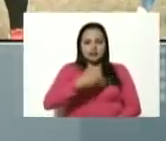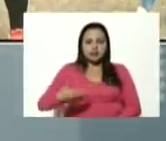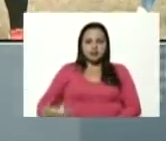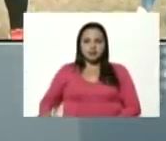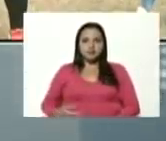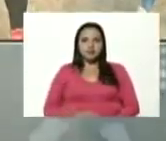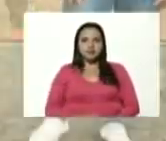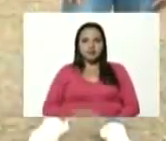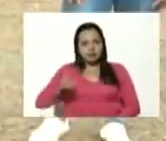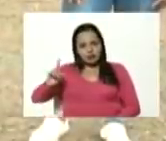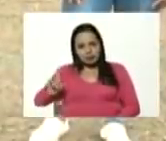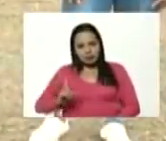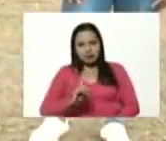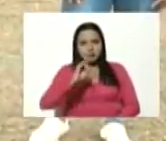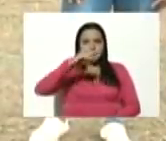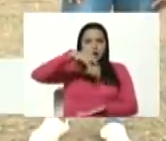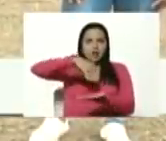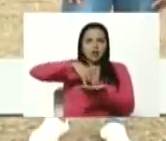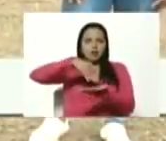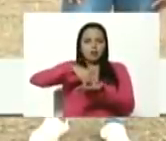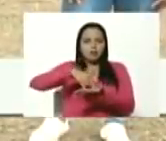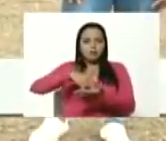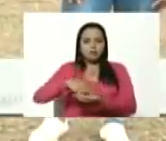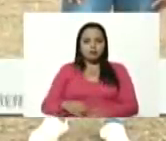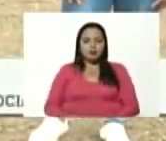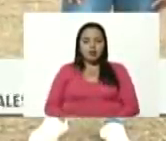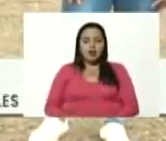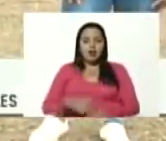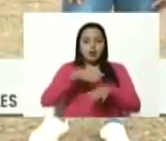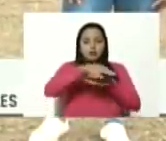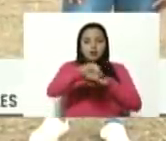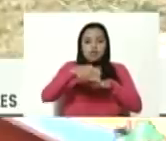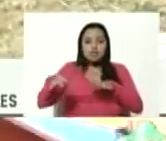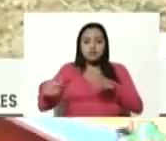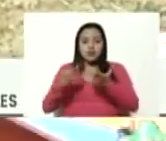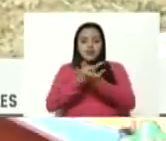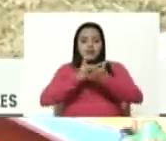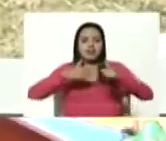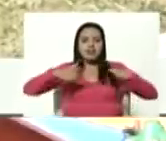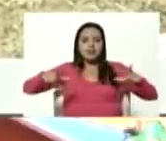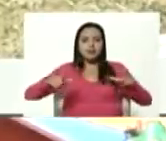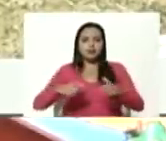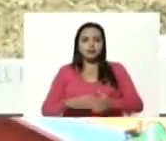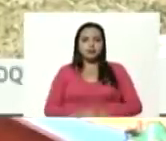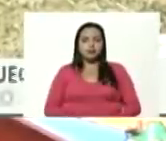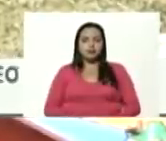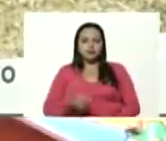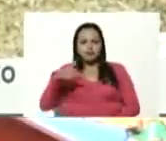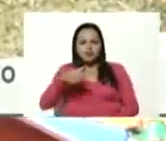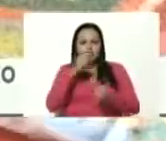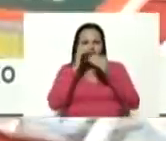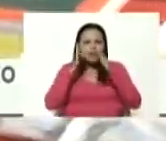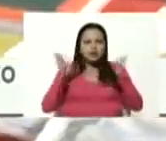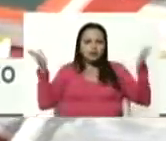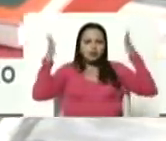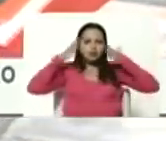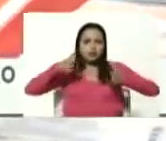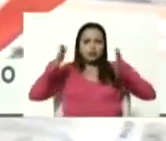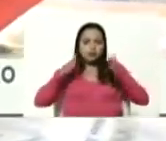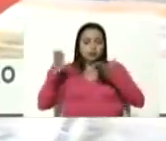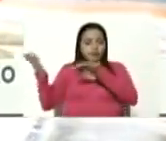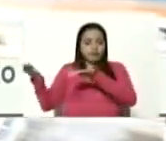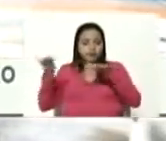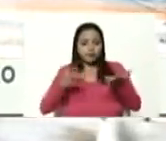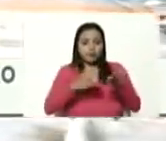Nos vinimos al estado Carabobo. Aquí estamos en el municipio Libertador. Bueno, aquí atendiendo las orientaciones que usted nos da